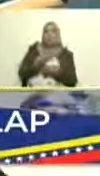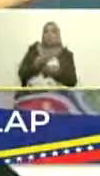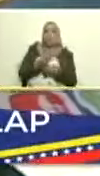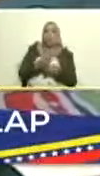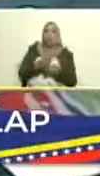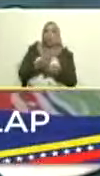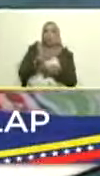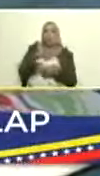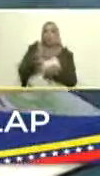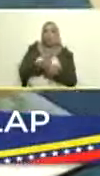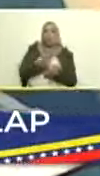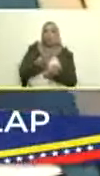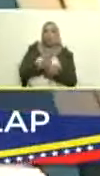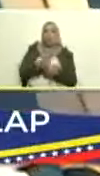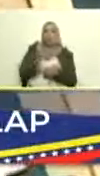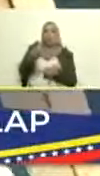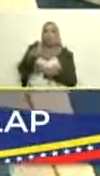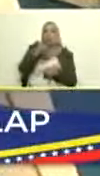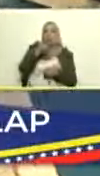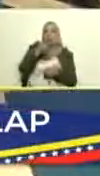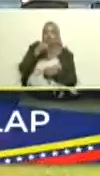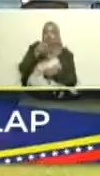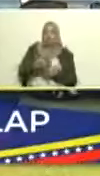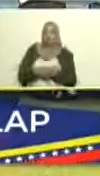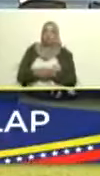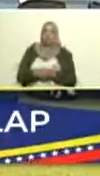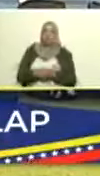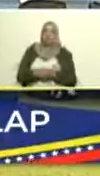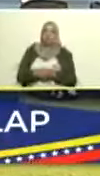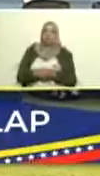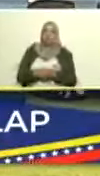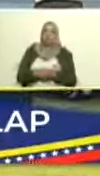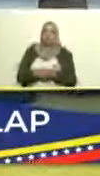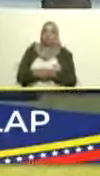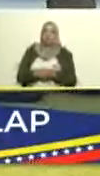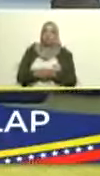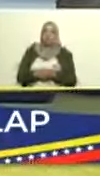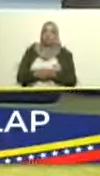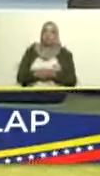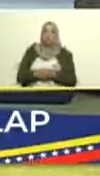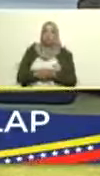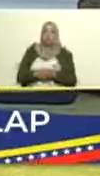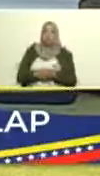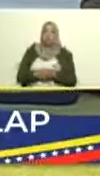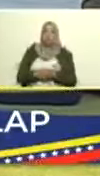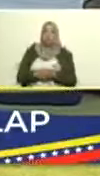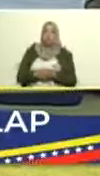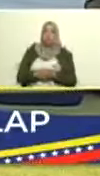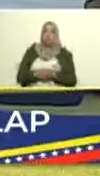Le voy a explicar rapidito. Agarra aquí, ven acá, vamos a bajar aquí. Vamos a bajar por aquí. Le comento,